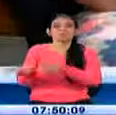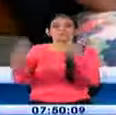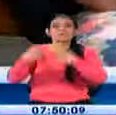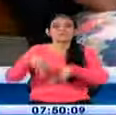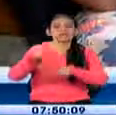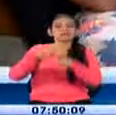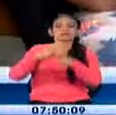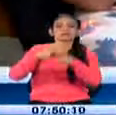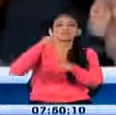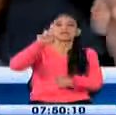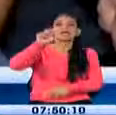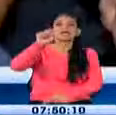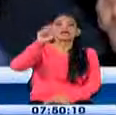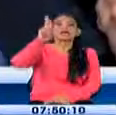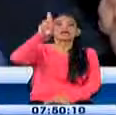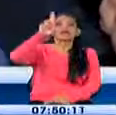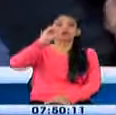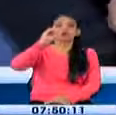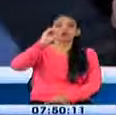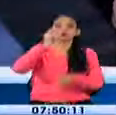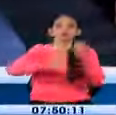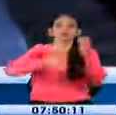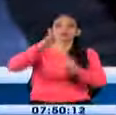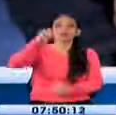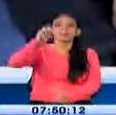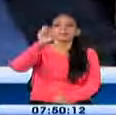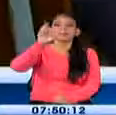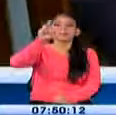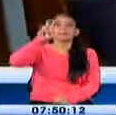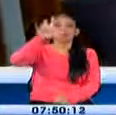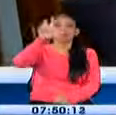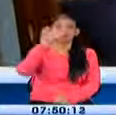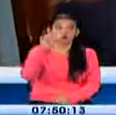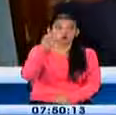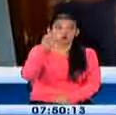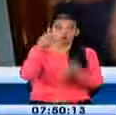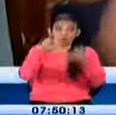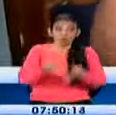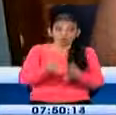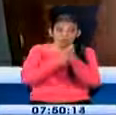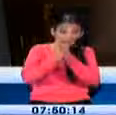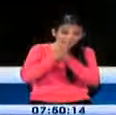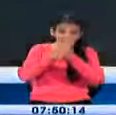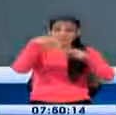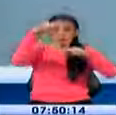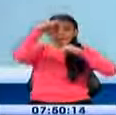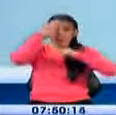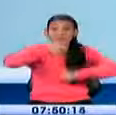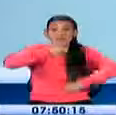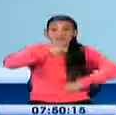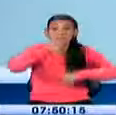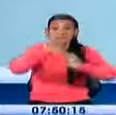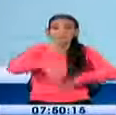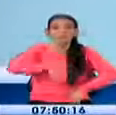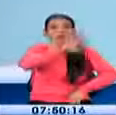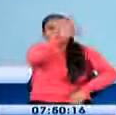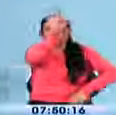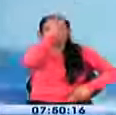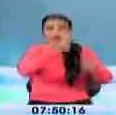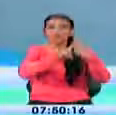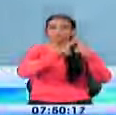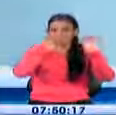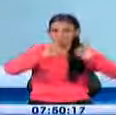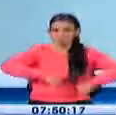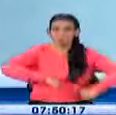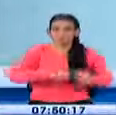llamaba Lauro Durán Meplo. Aproveche este medio de comunicación para poder encontrar a Cintia Marisol Durán. Si de pronto estas